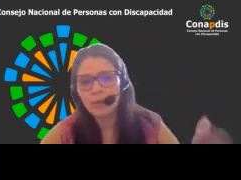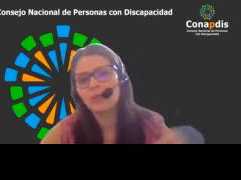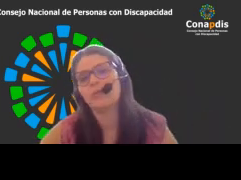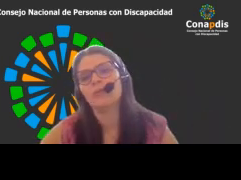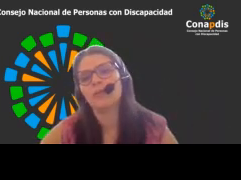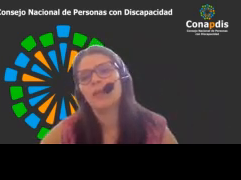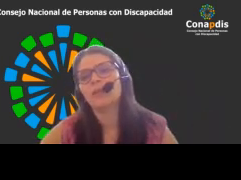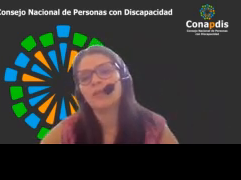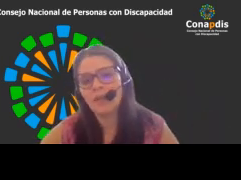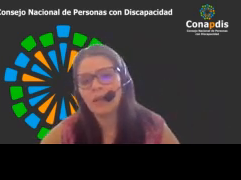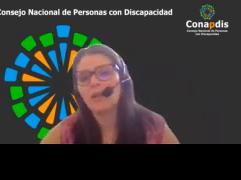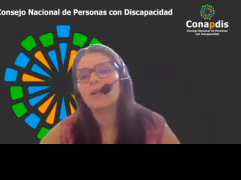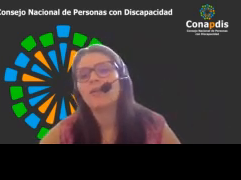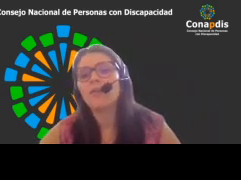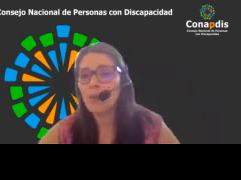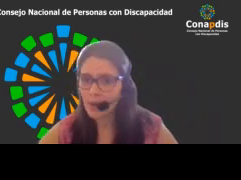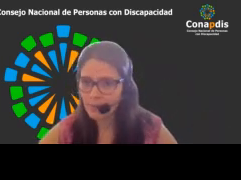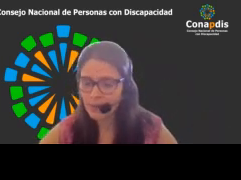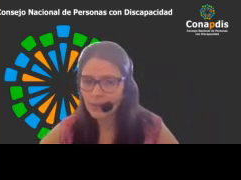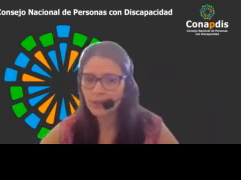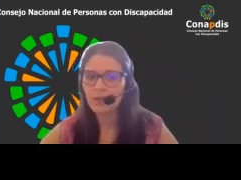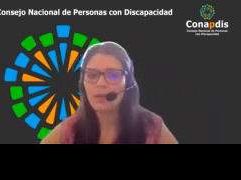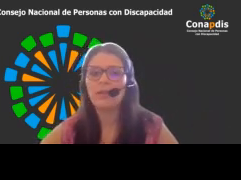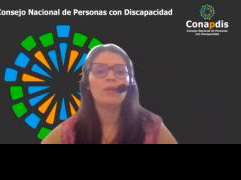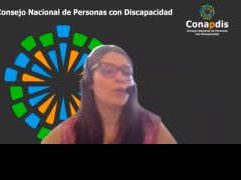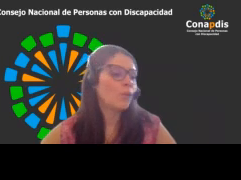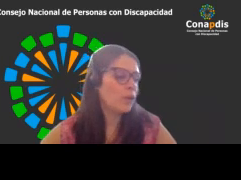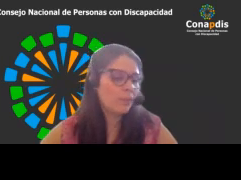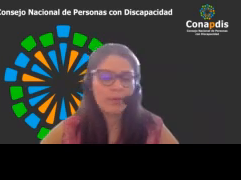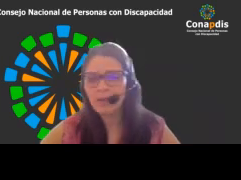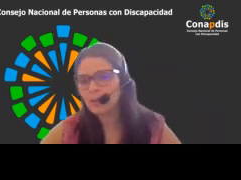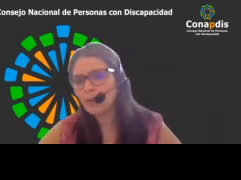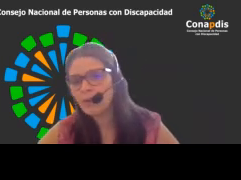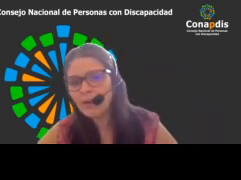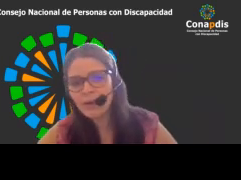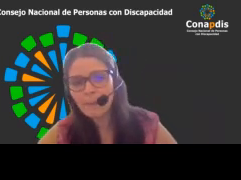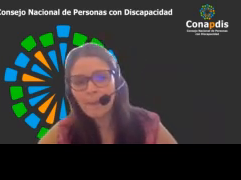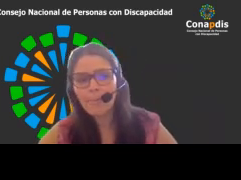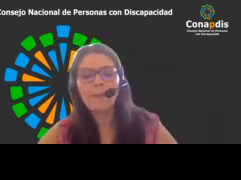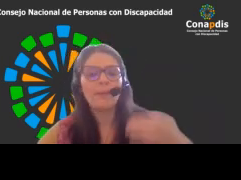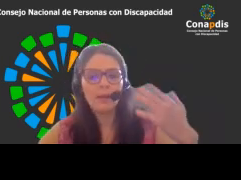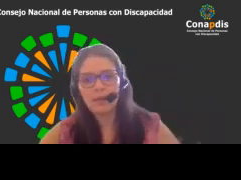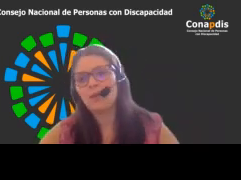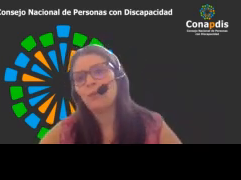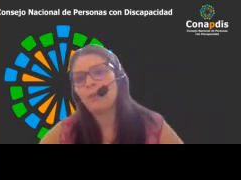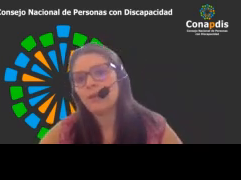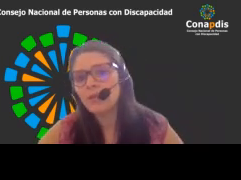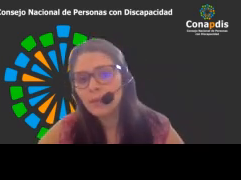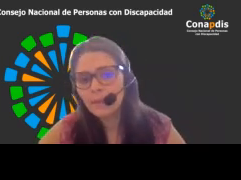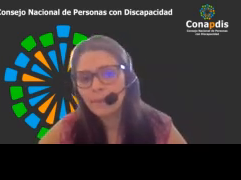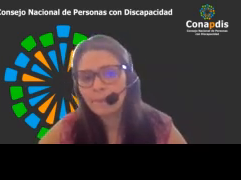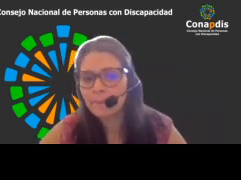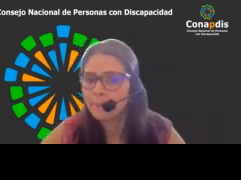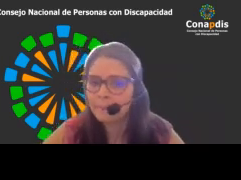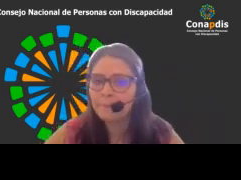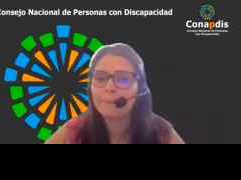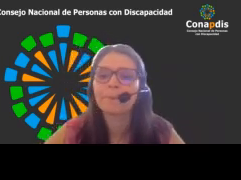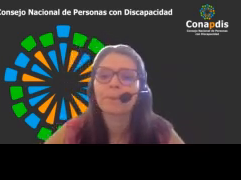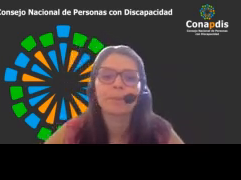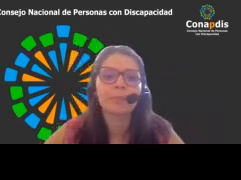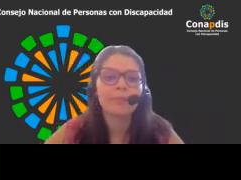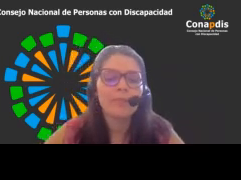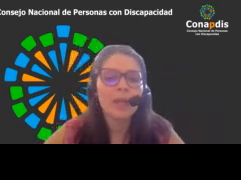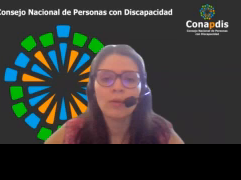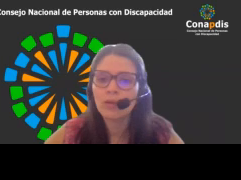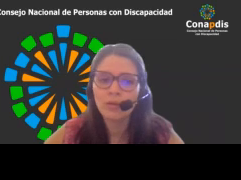el entorno sea favorable y no le ponga ninguna Barrera para que ella lo pueda hacer